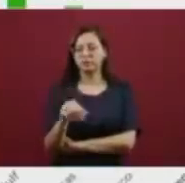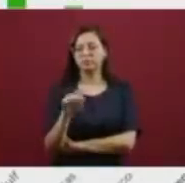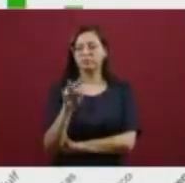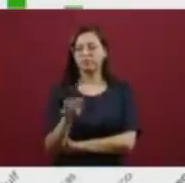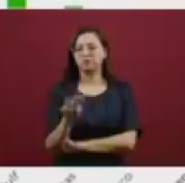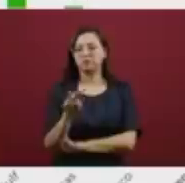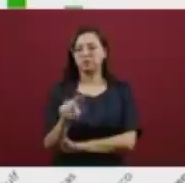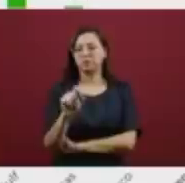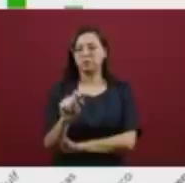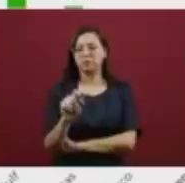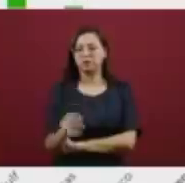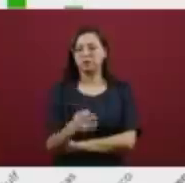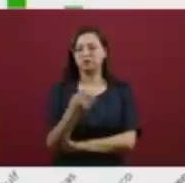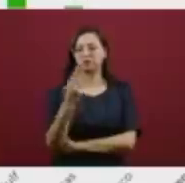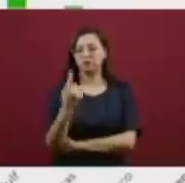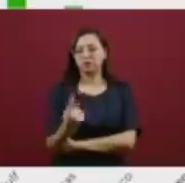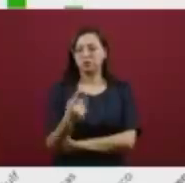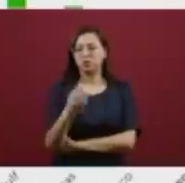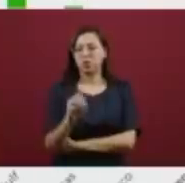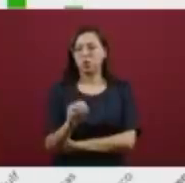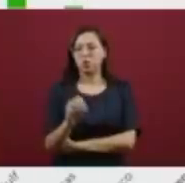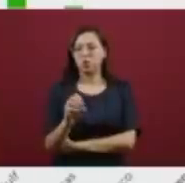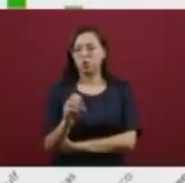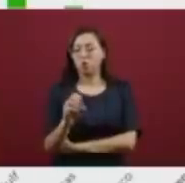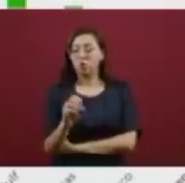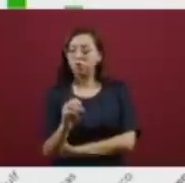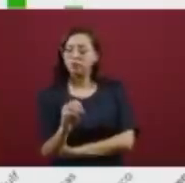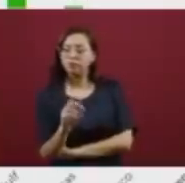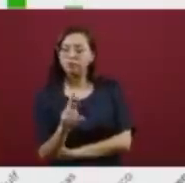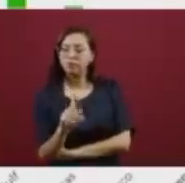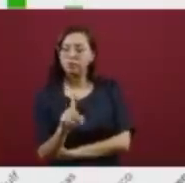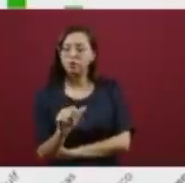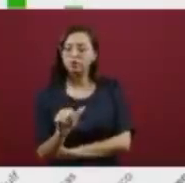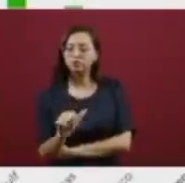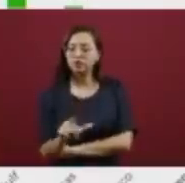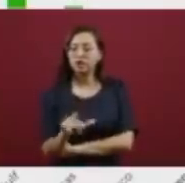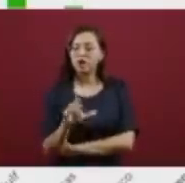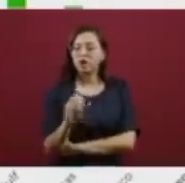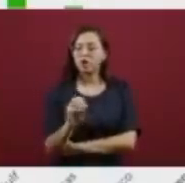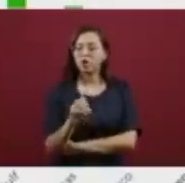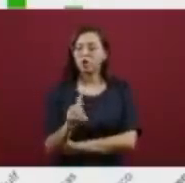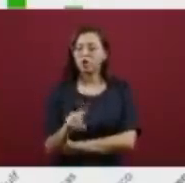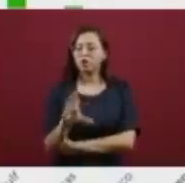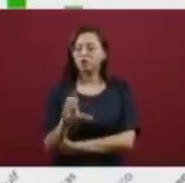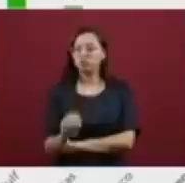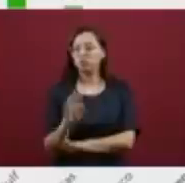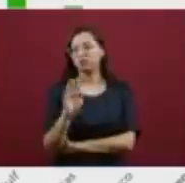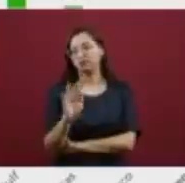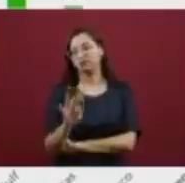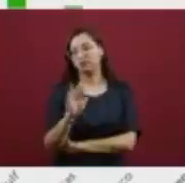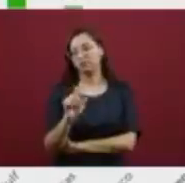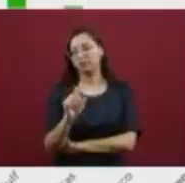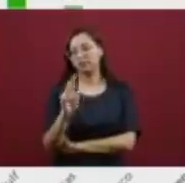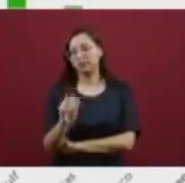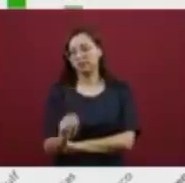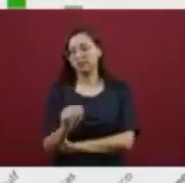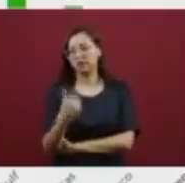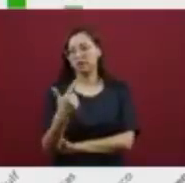19.41, Orsan 19.31, Costco 19.29,